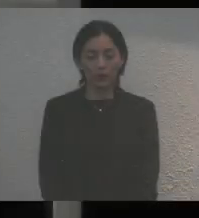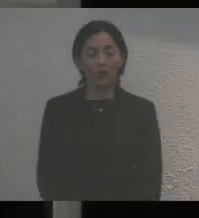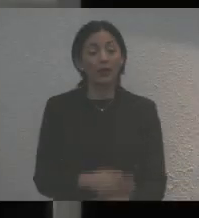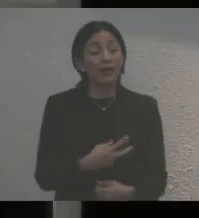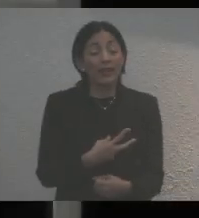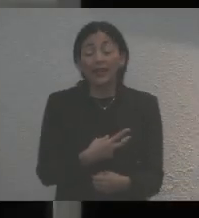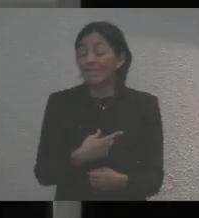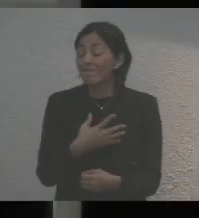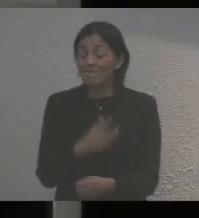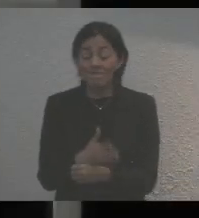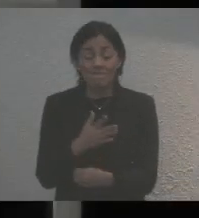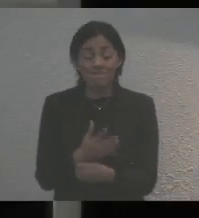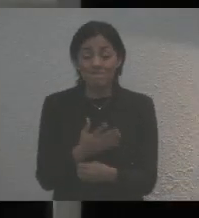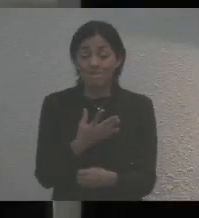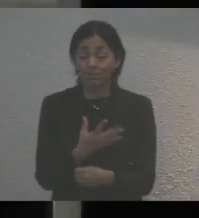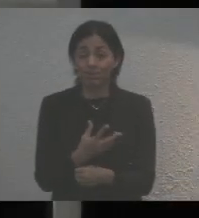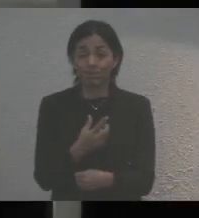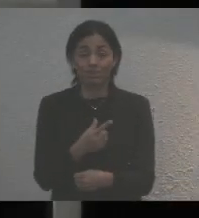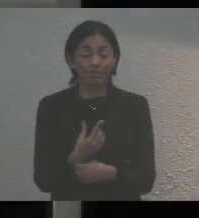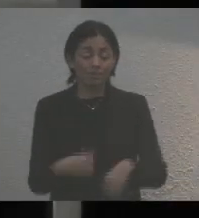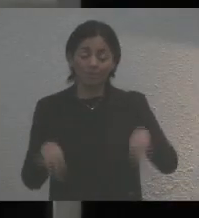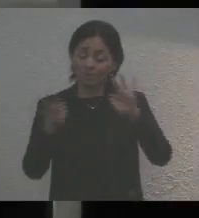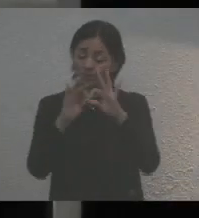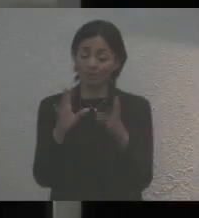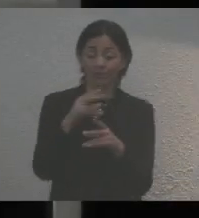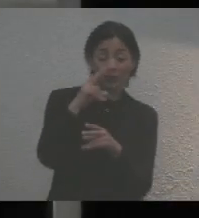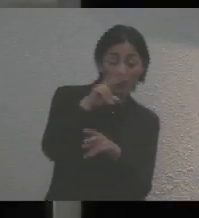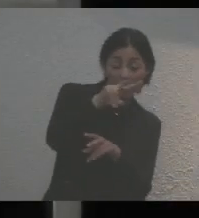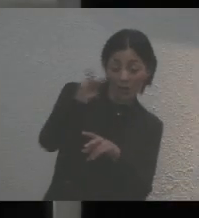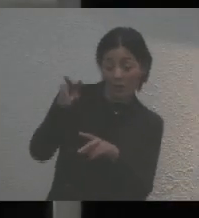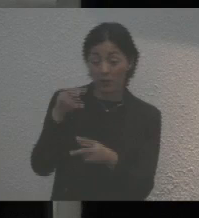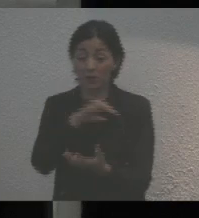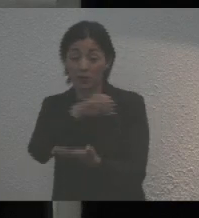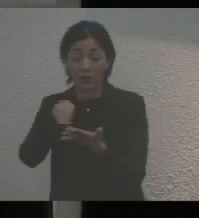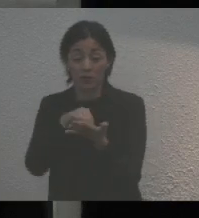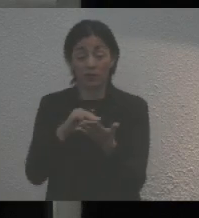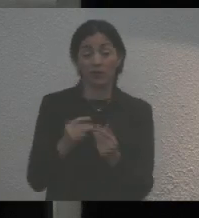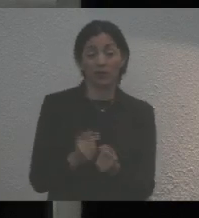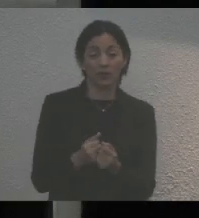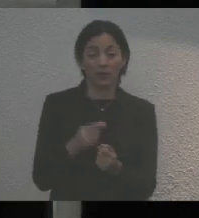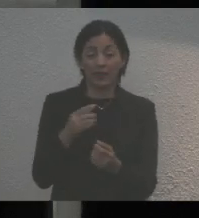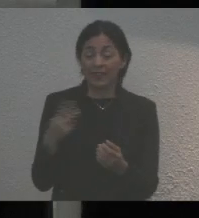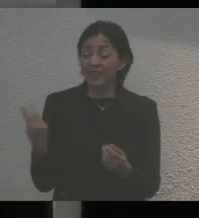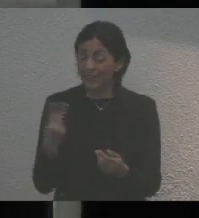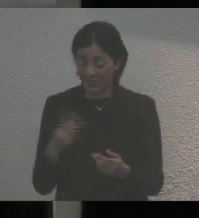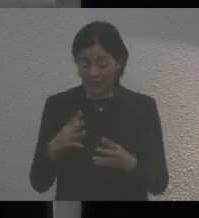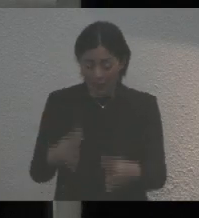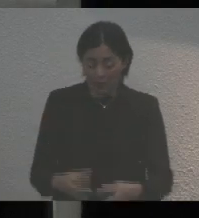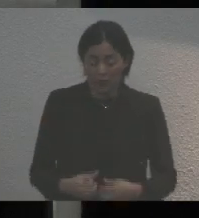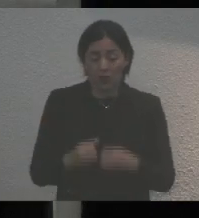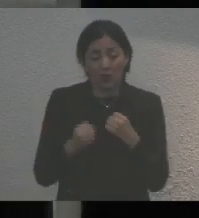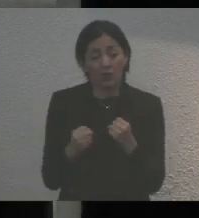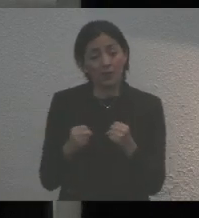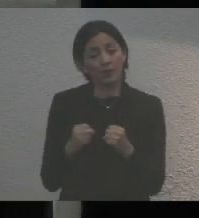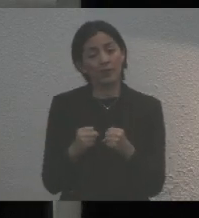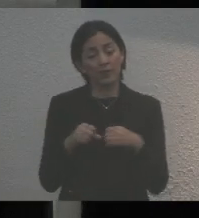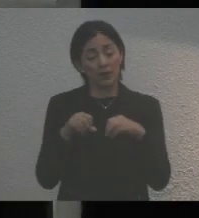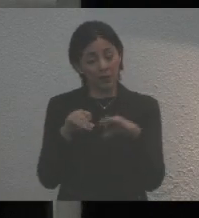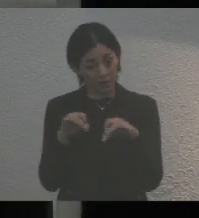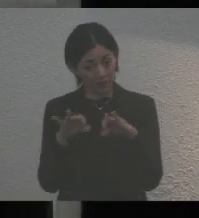Es importante voltear a ver a los policías de todos los municipios. Se necesita fortalecer las